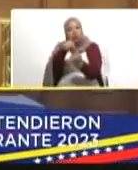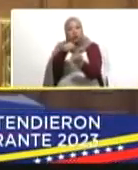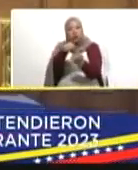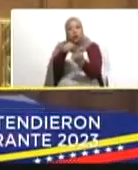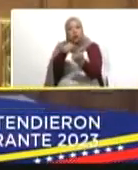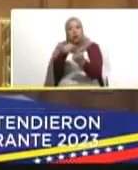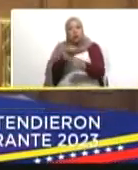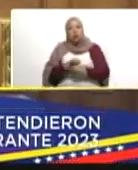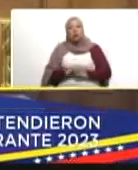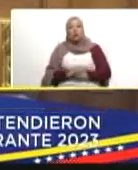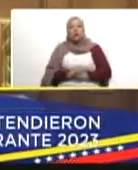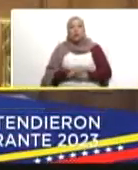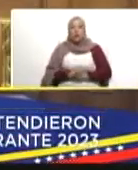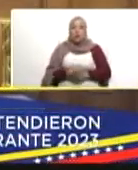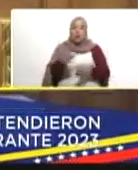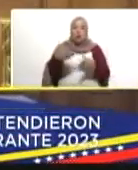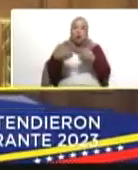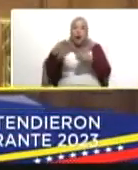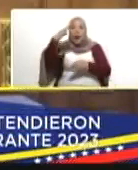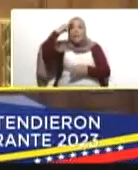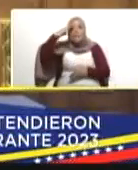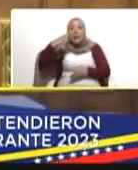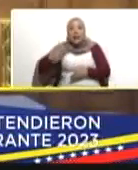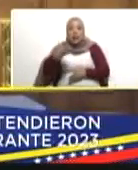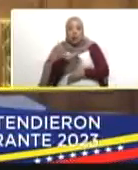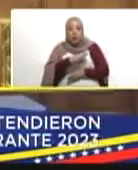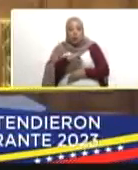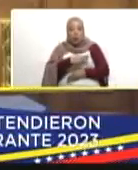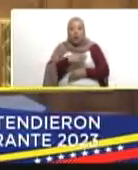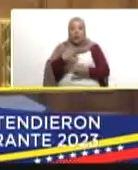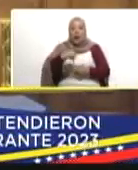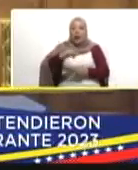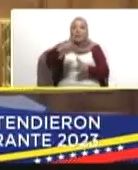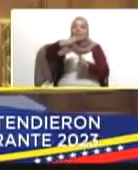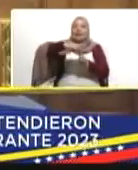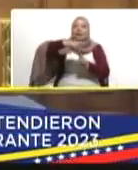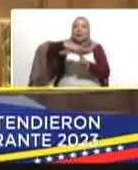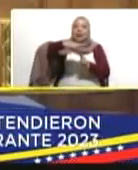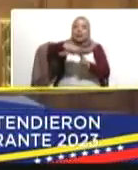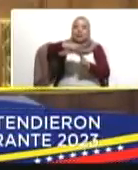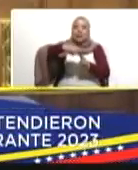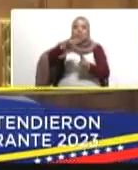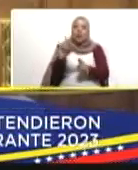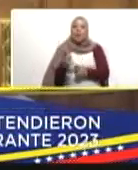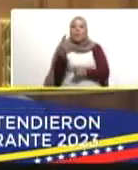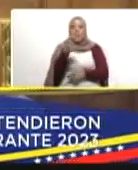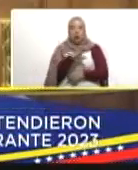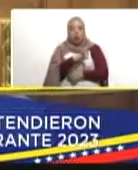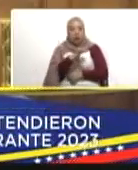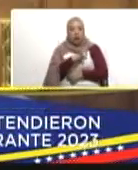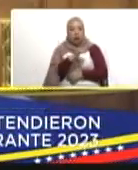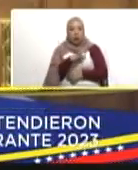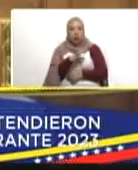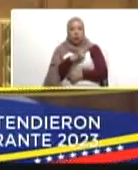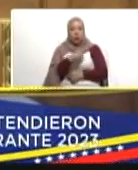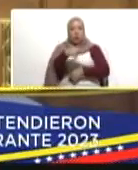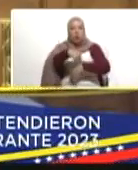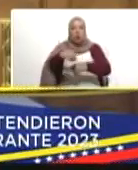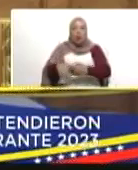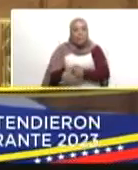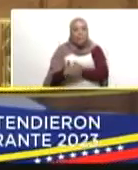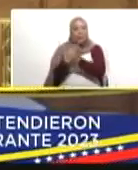saltar una unidad militar de San Cristóbal el primero de enero en horas de la